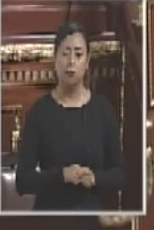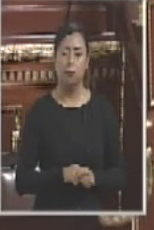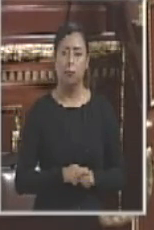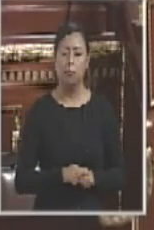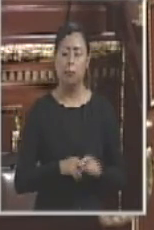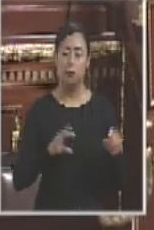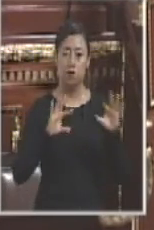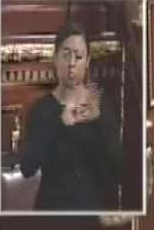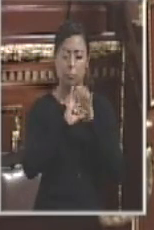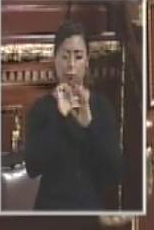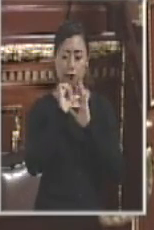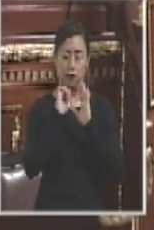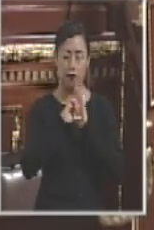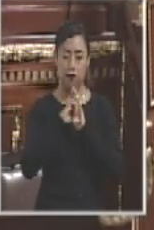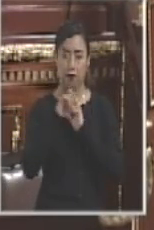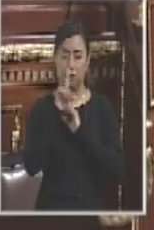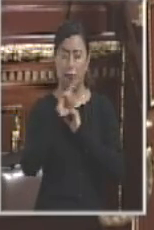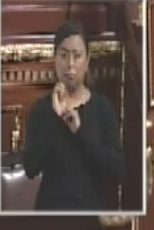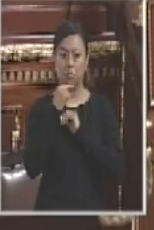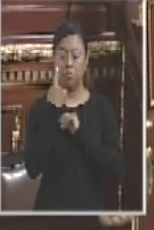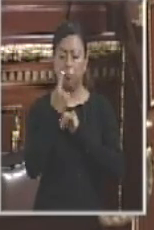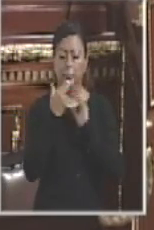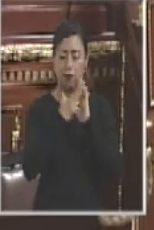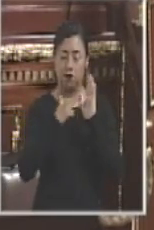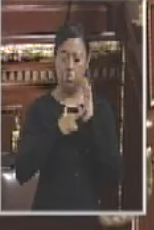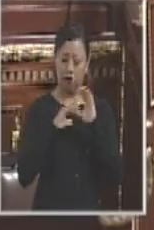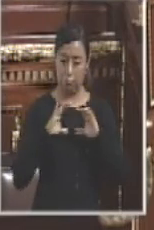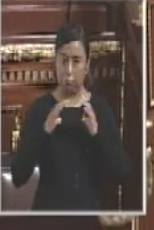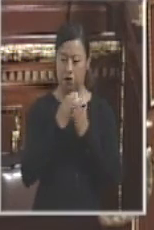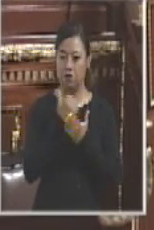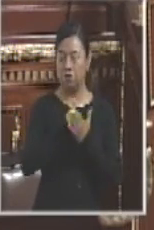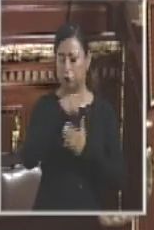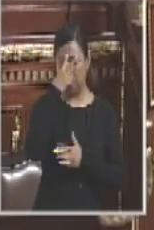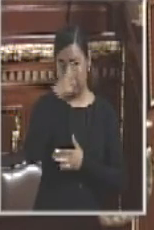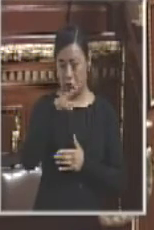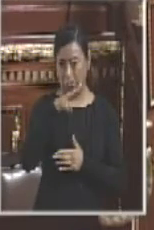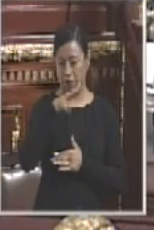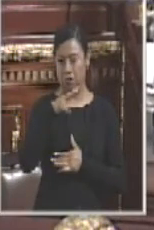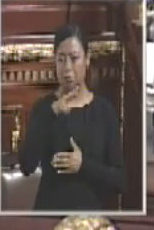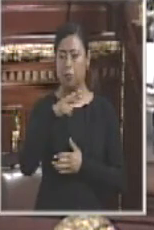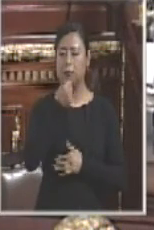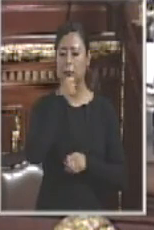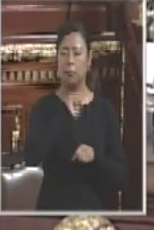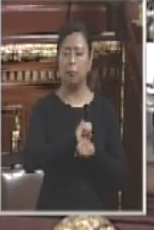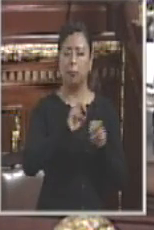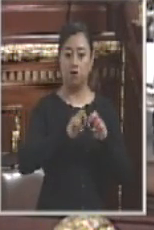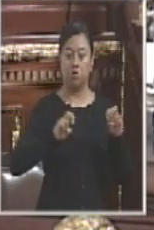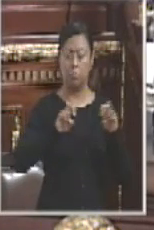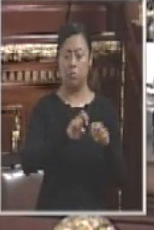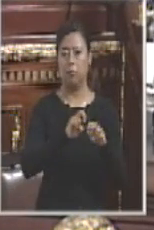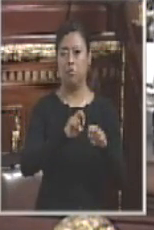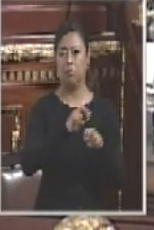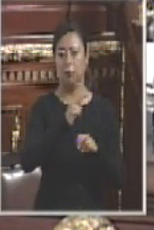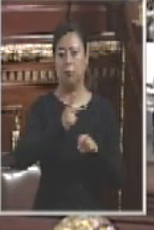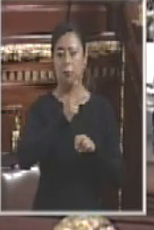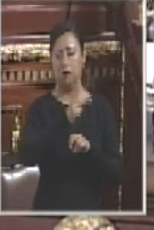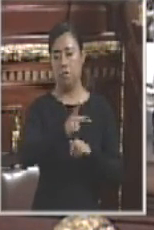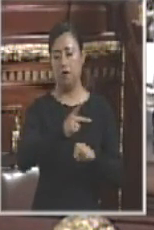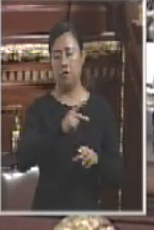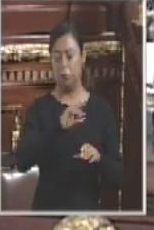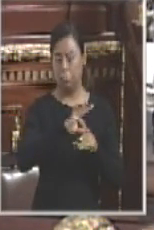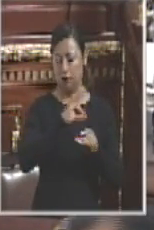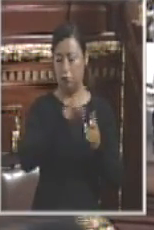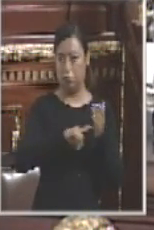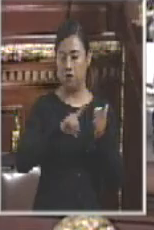En términos de lo dispuesto por el artículo 101 del Reglamento del Congreso de la Ciudad de México, consulte la Secretaría al Pleno en votación económica si la